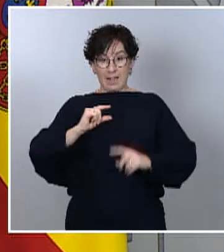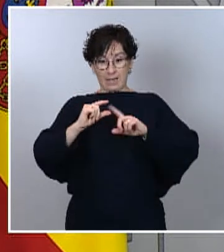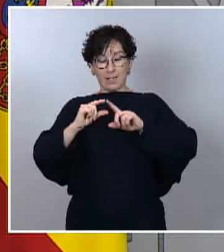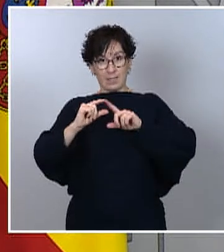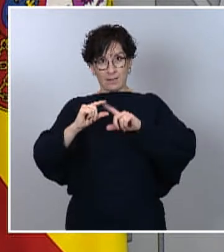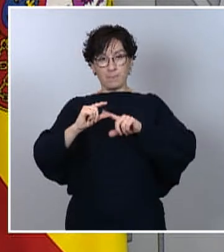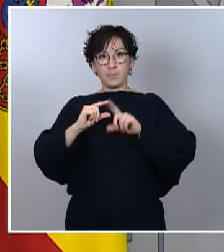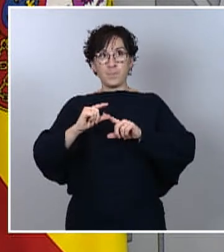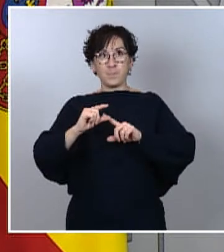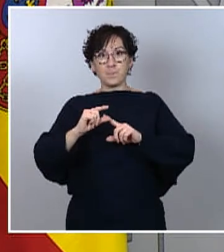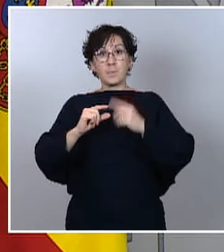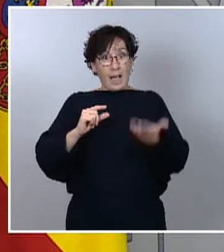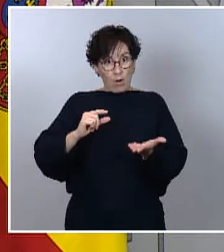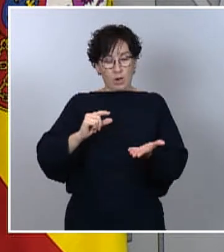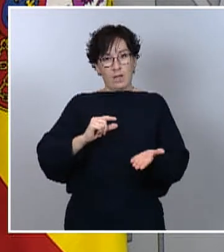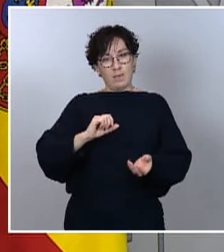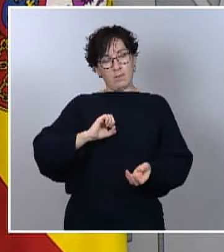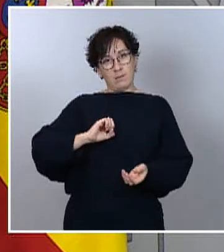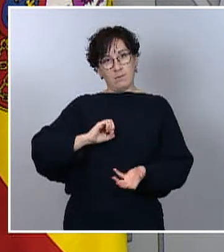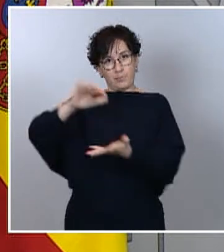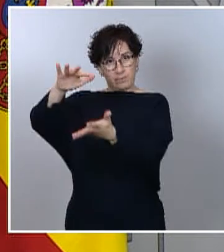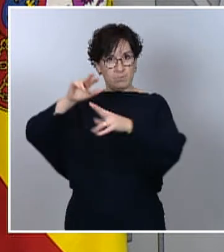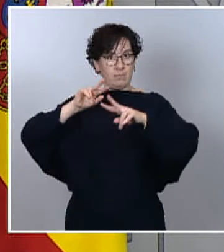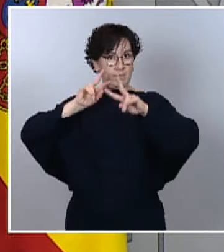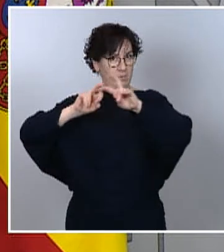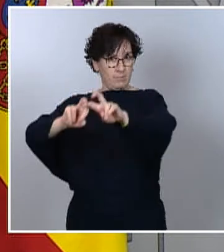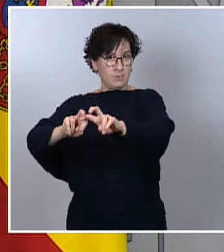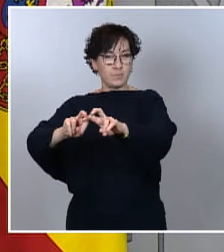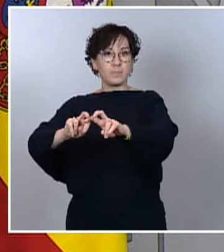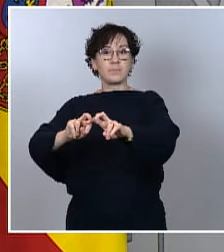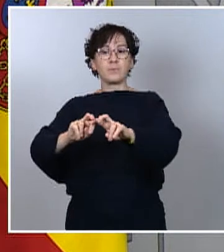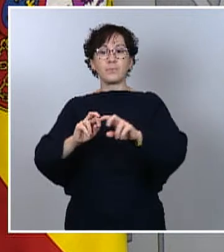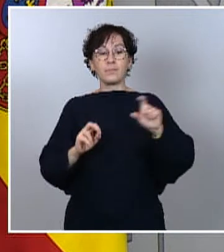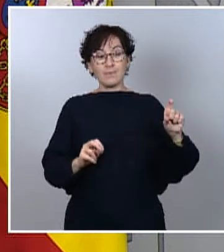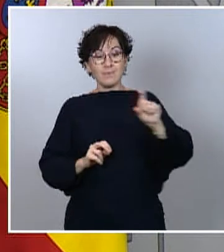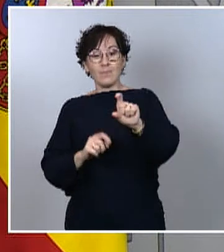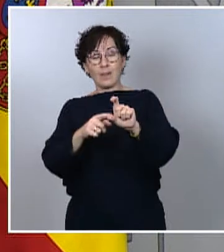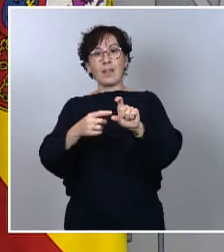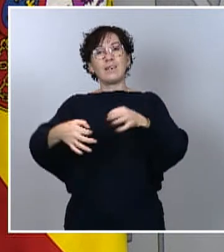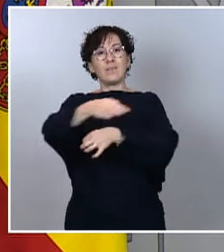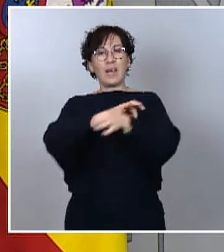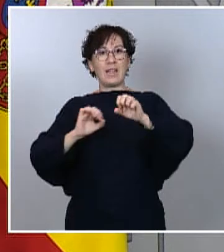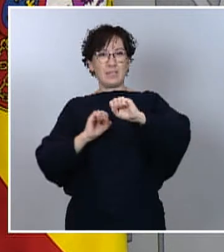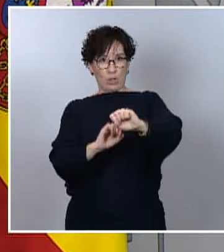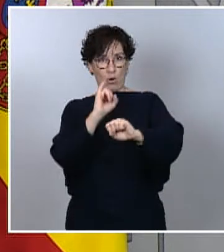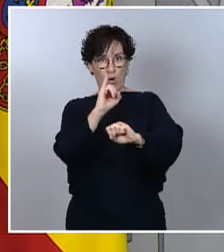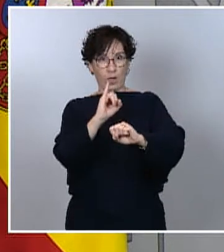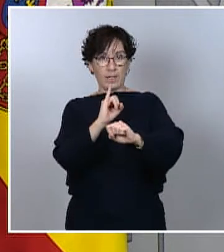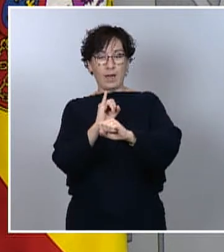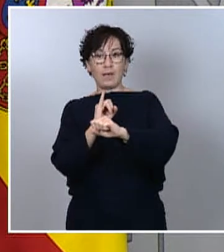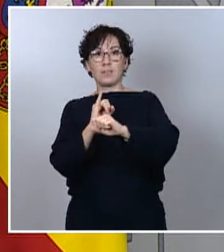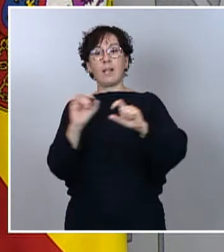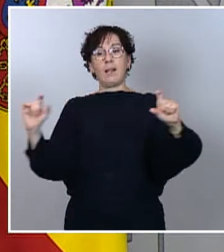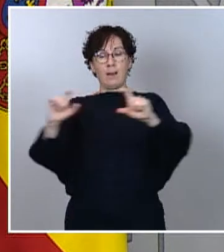está analizando en este momento, utilizando varias muestras serológicas diferentes en el Centro Nacional de